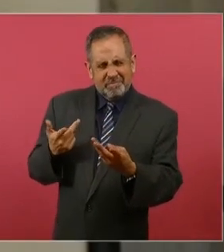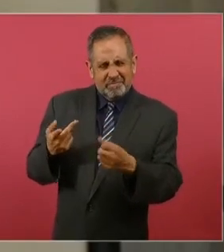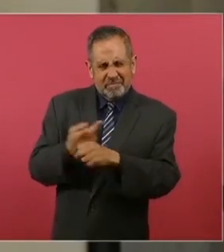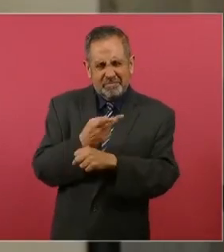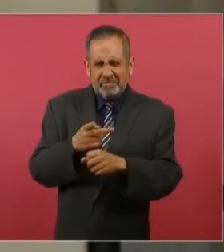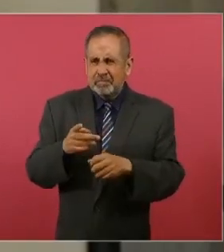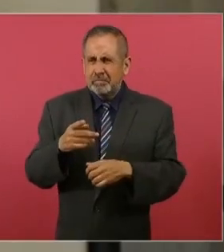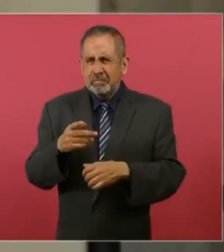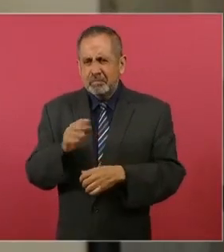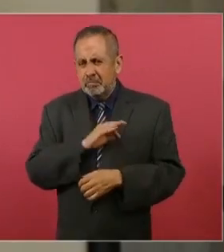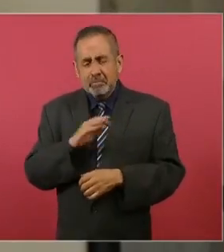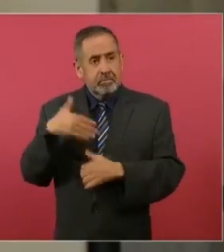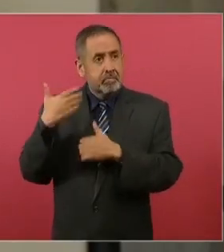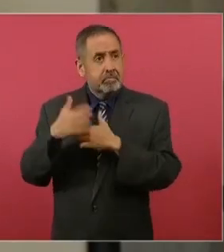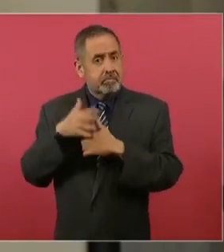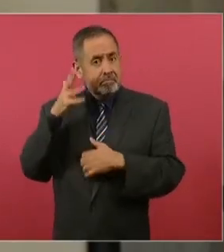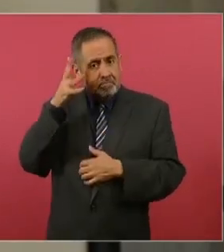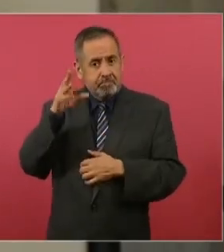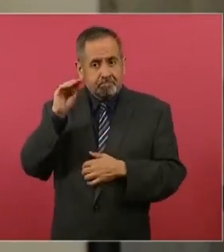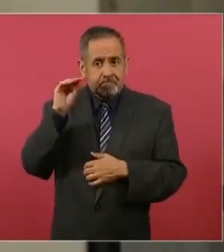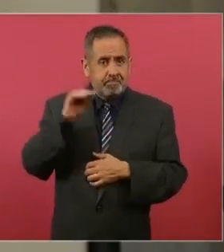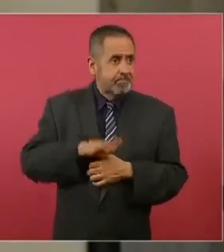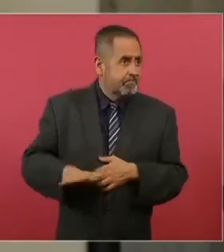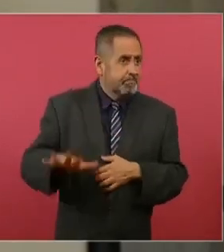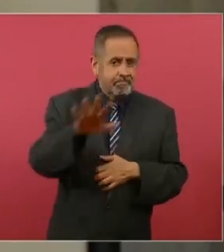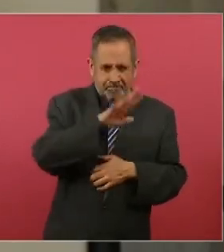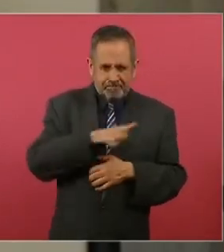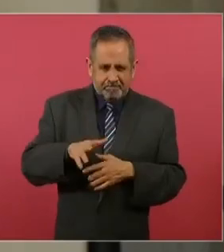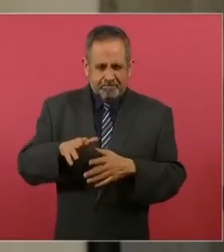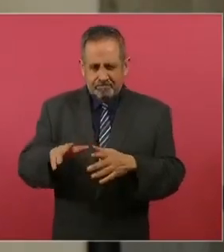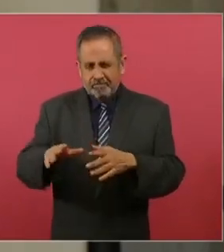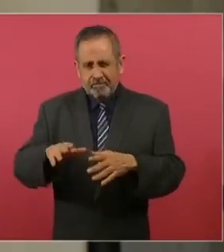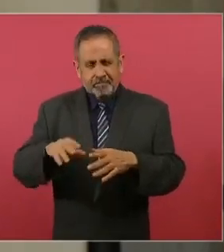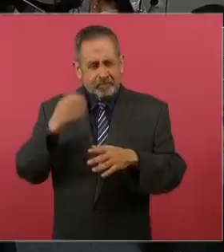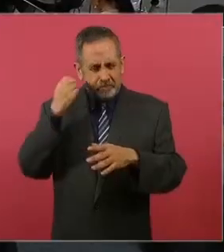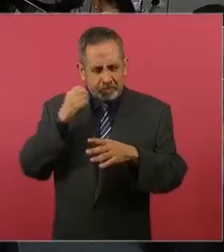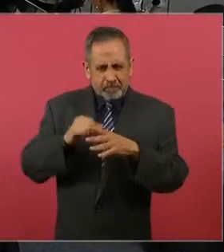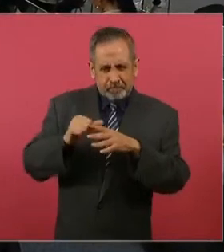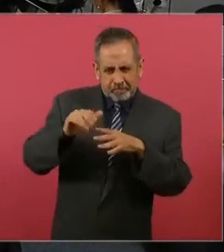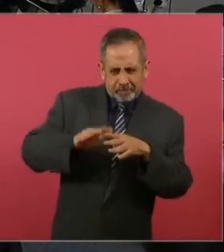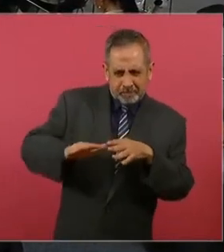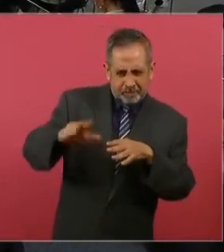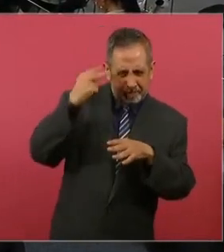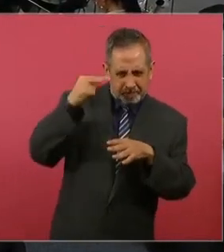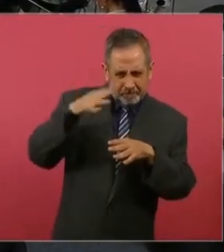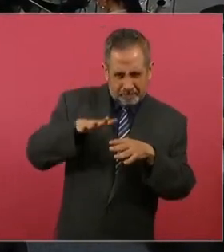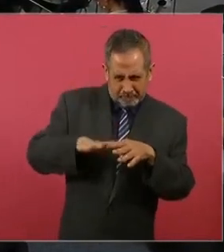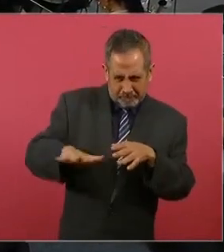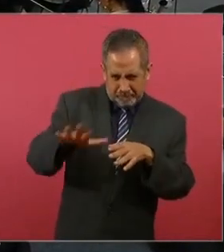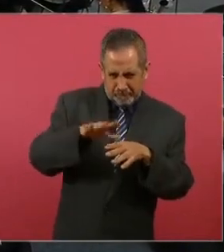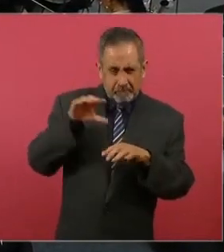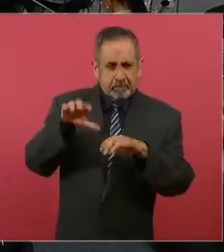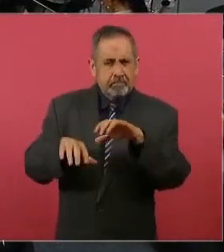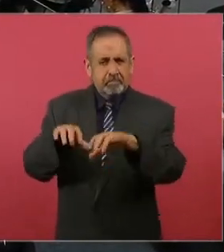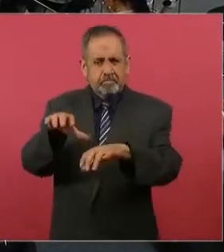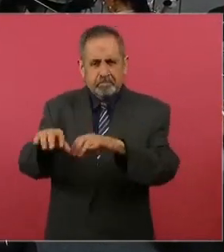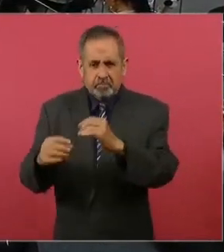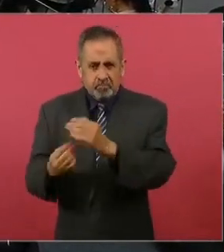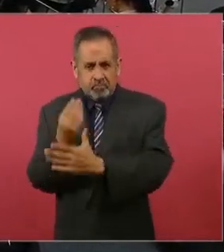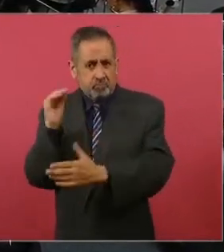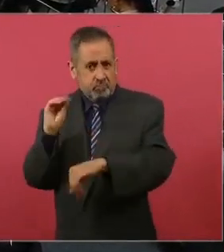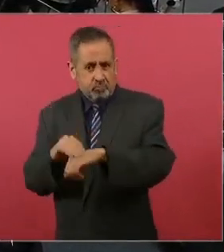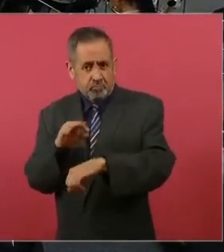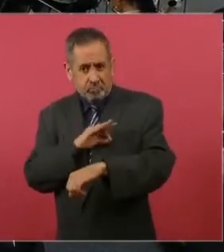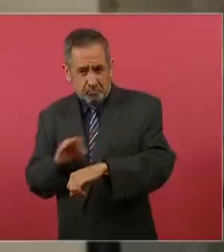parques industriales que se ubicarán por todo el corredor interoceánico, señor? ¿Qué otros ajustes se